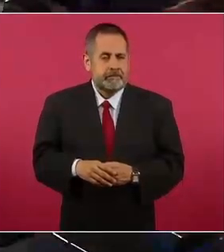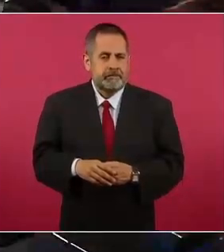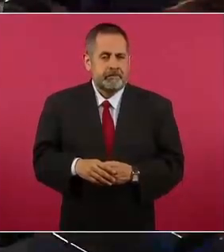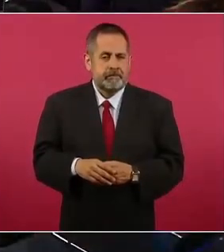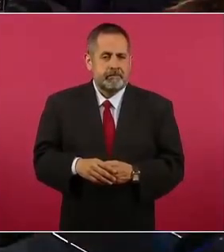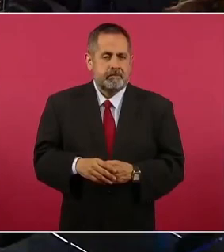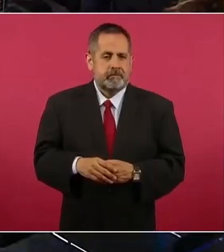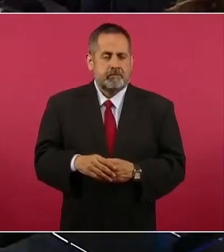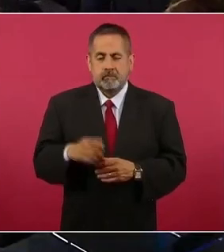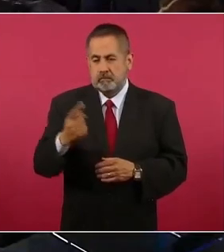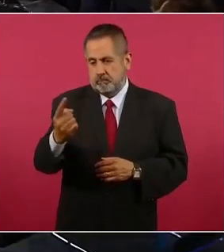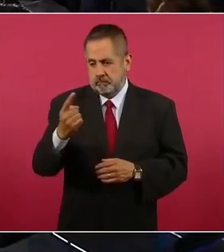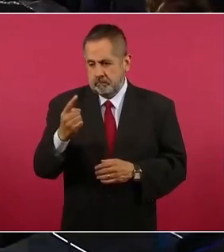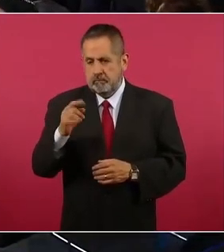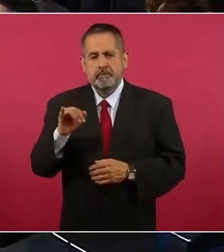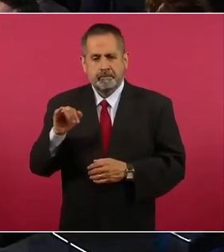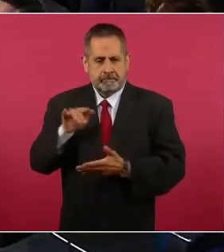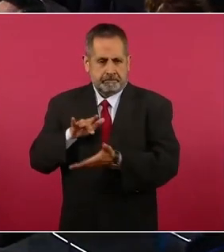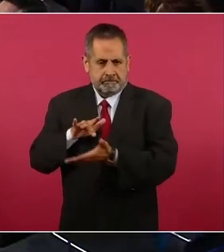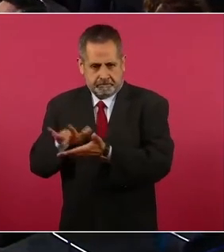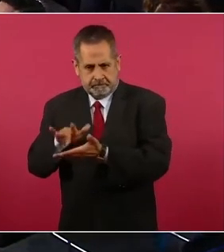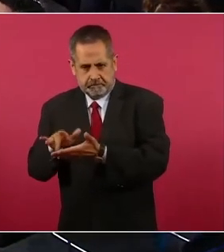Y uno a favor y otro en contra.